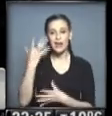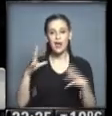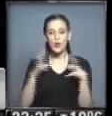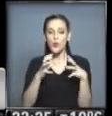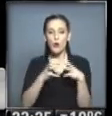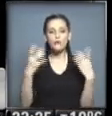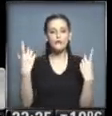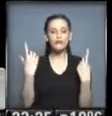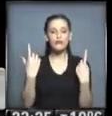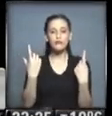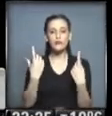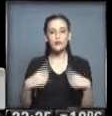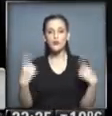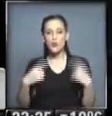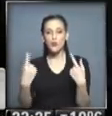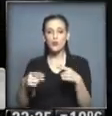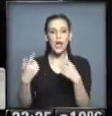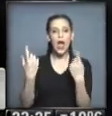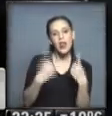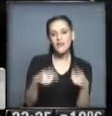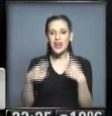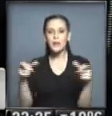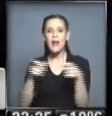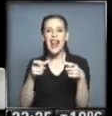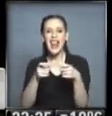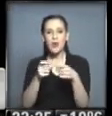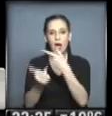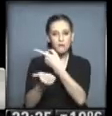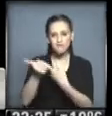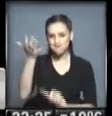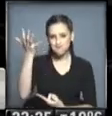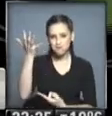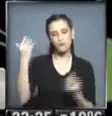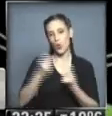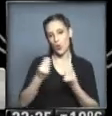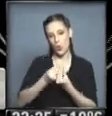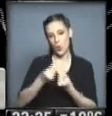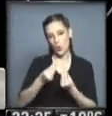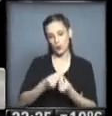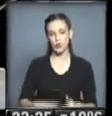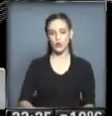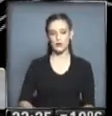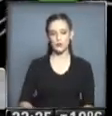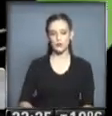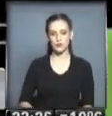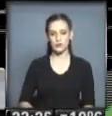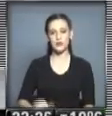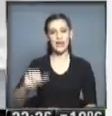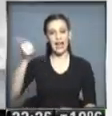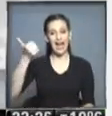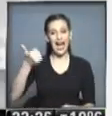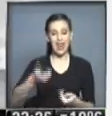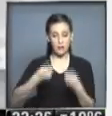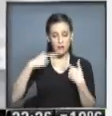para varias películas, Candyman, Truman Show y demás, que por ahí eso lo han hecho las obras también, ha ganado incluso, creo que el Oscar